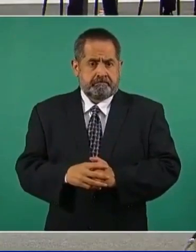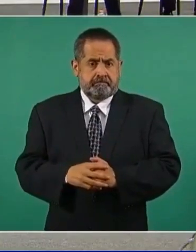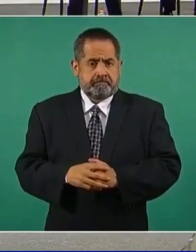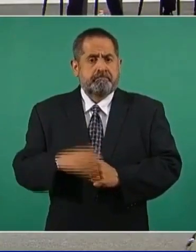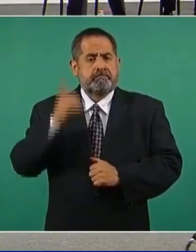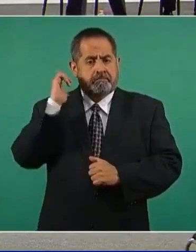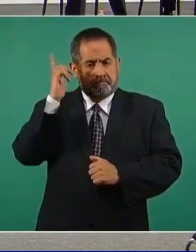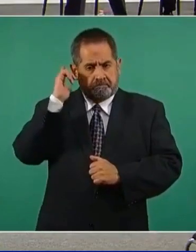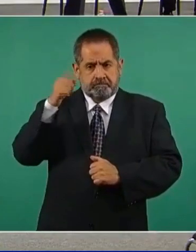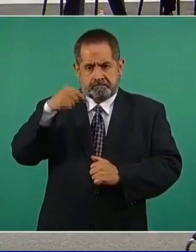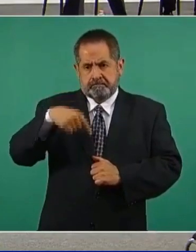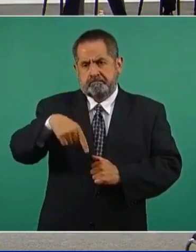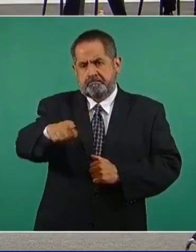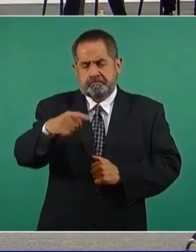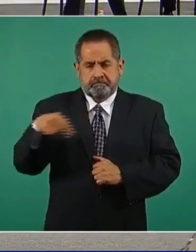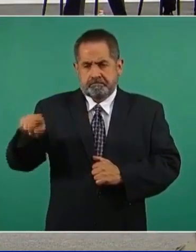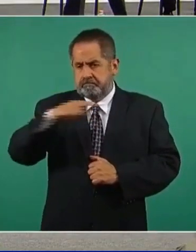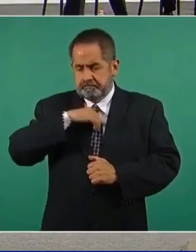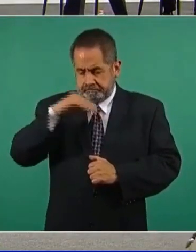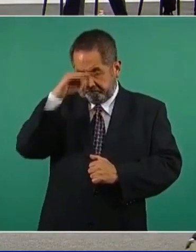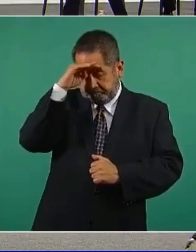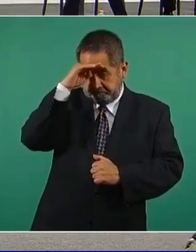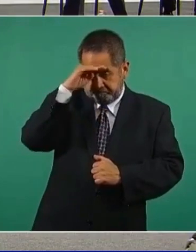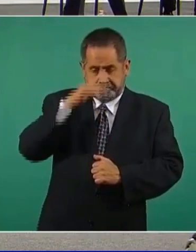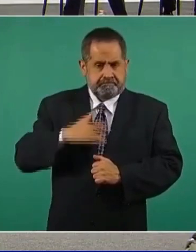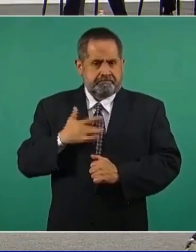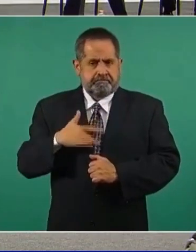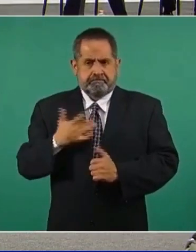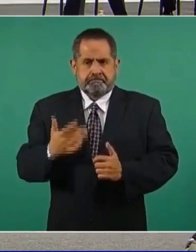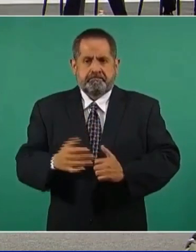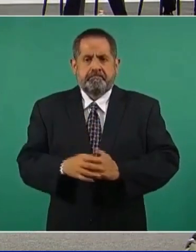ojalá y ellos tomen en cuenta